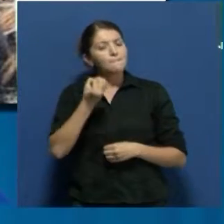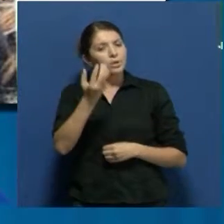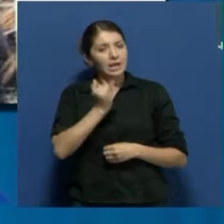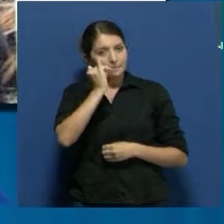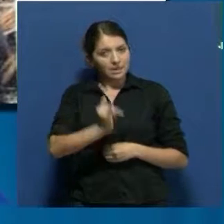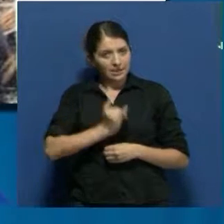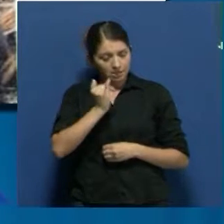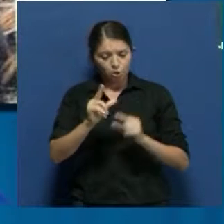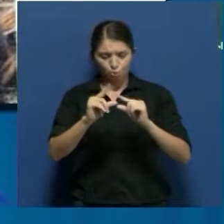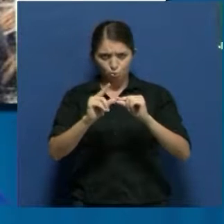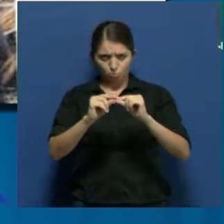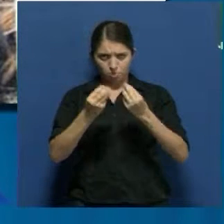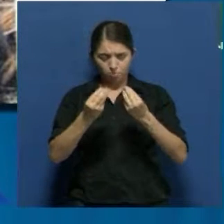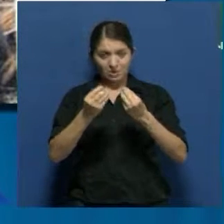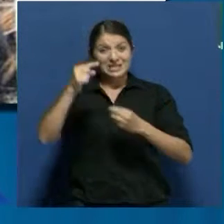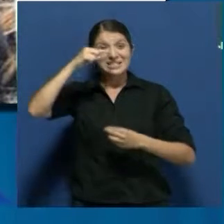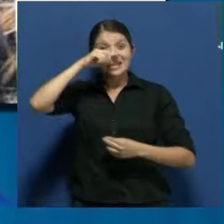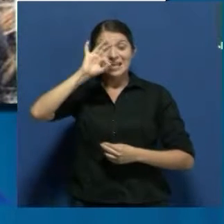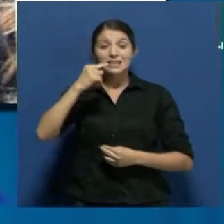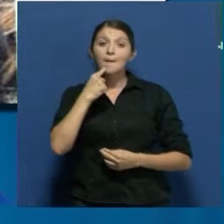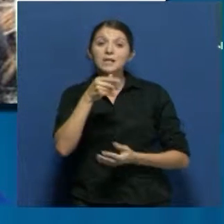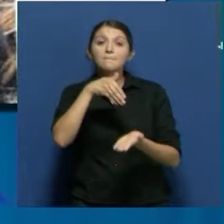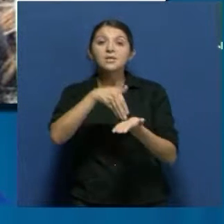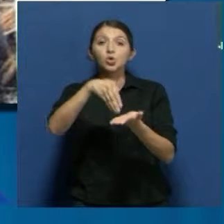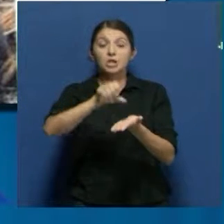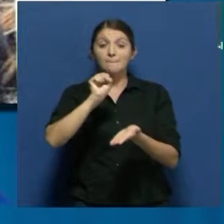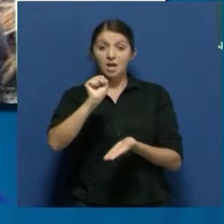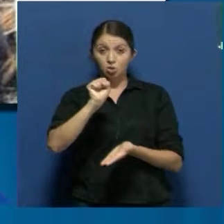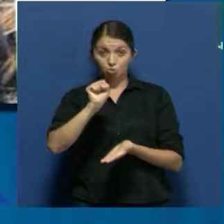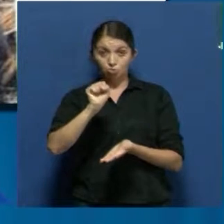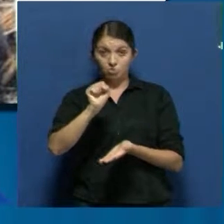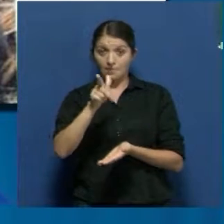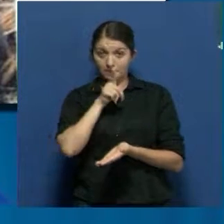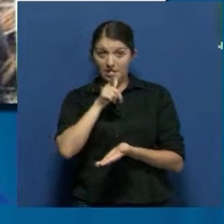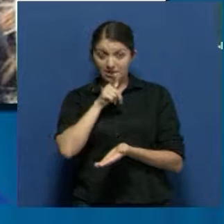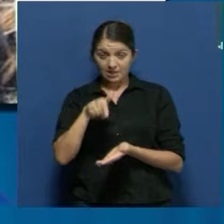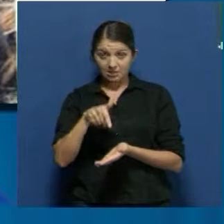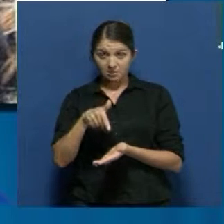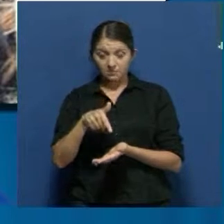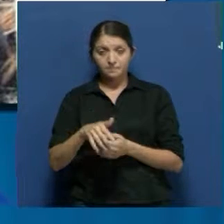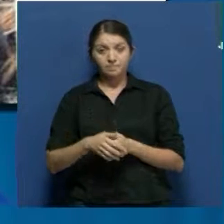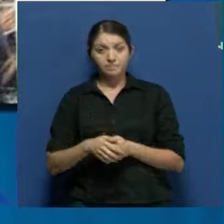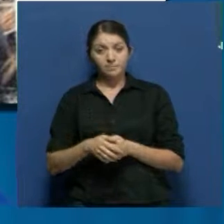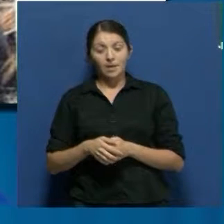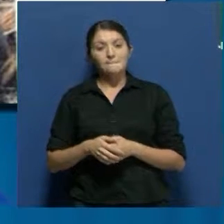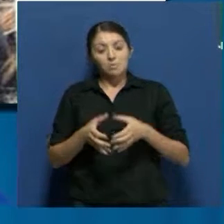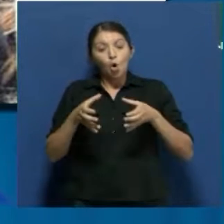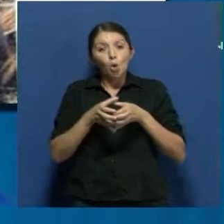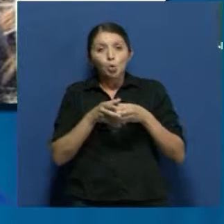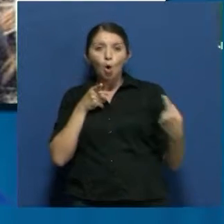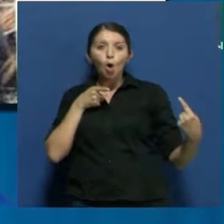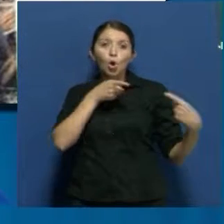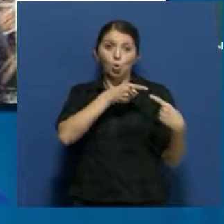Se trata concretamente de los 70.000 millones de pesos que aseguran quienes critican al gobierno de